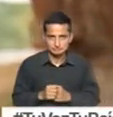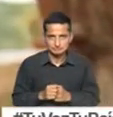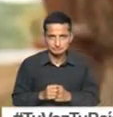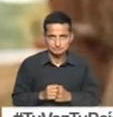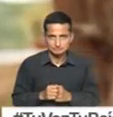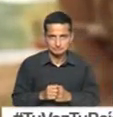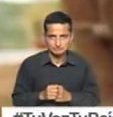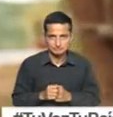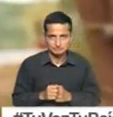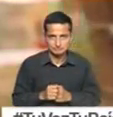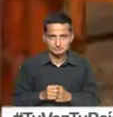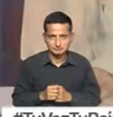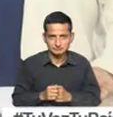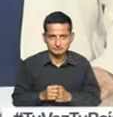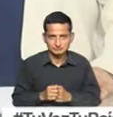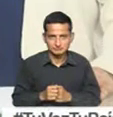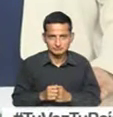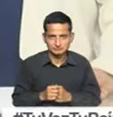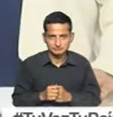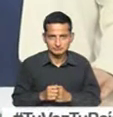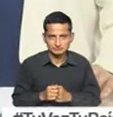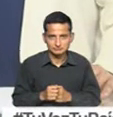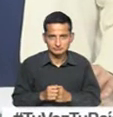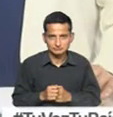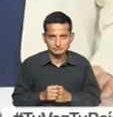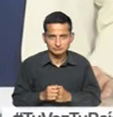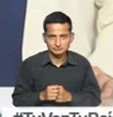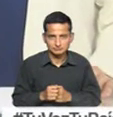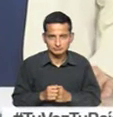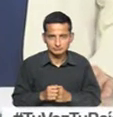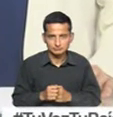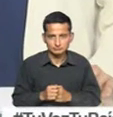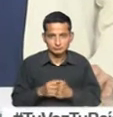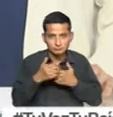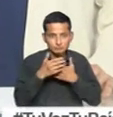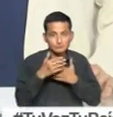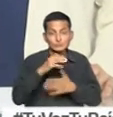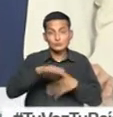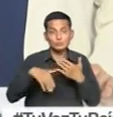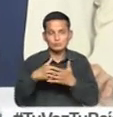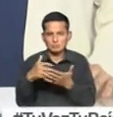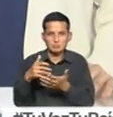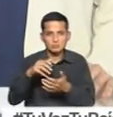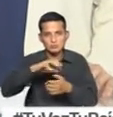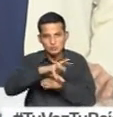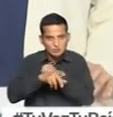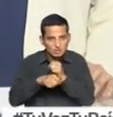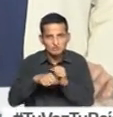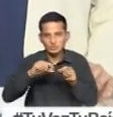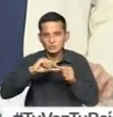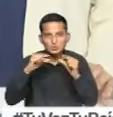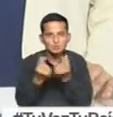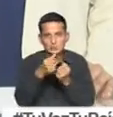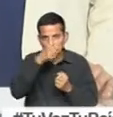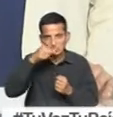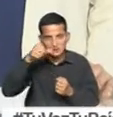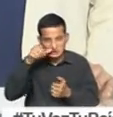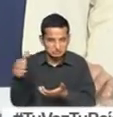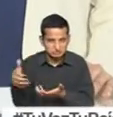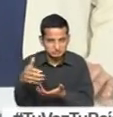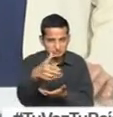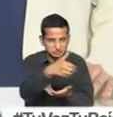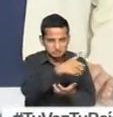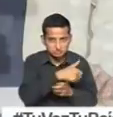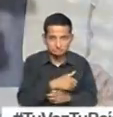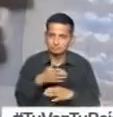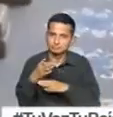Noticiero El Ciudadano. Con el operativo Altamira se logró desarticular una organizada estructura dedicada